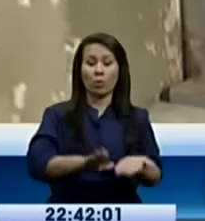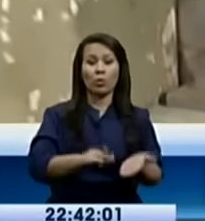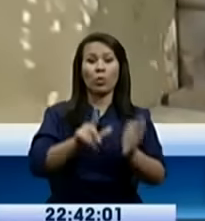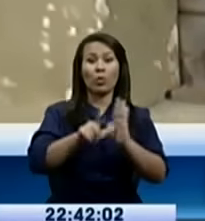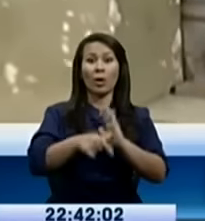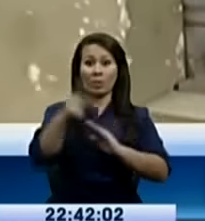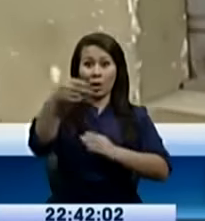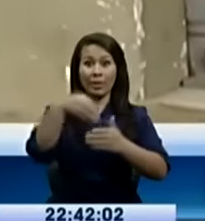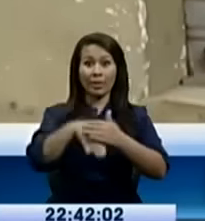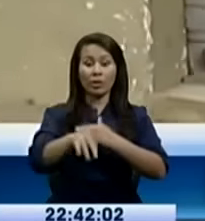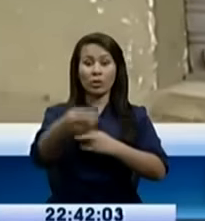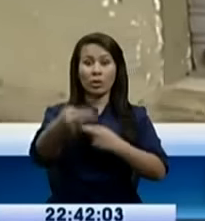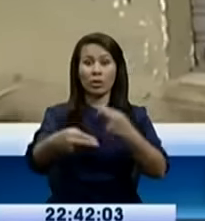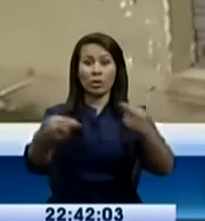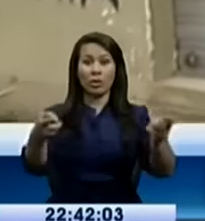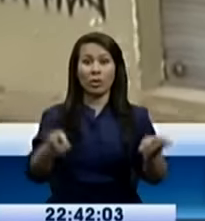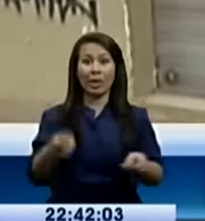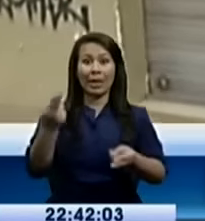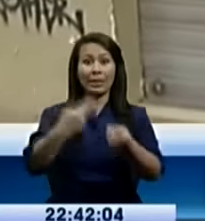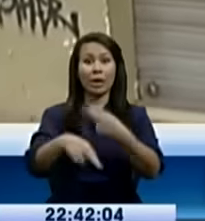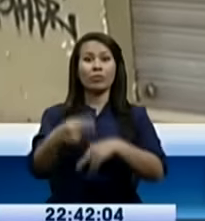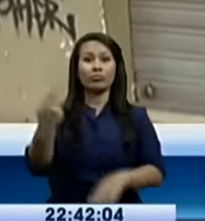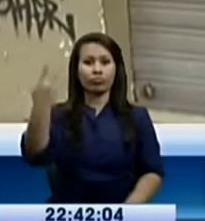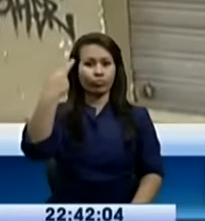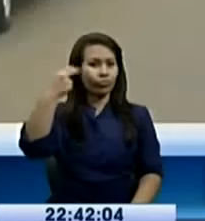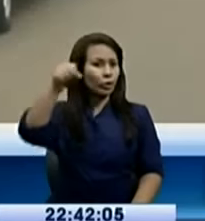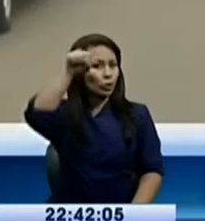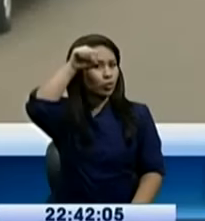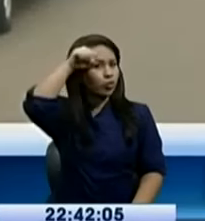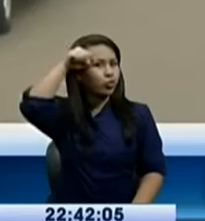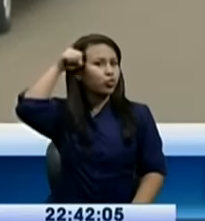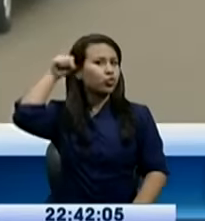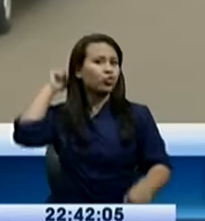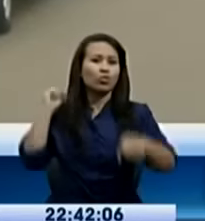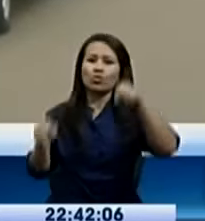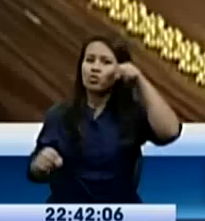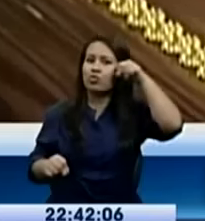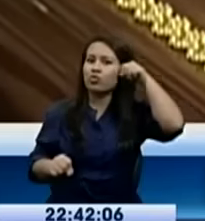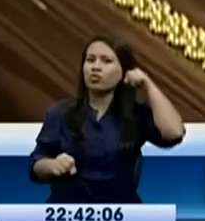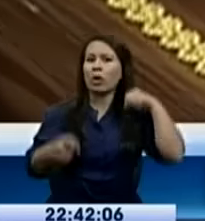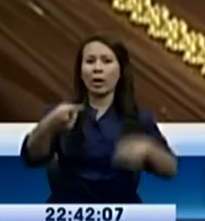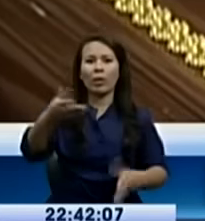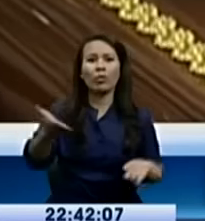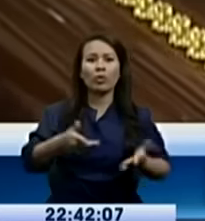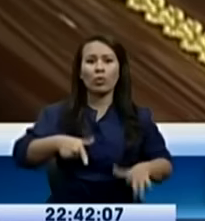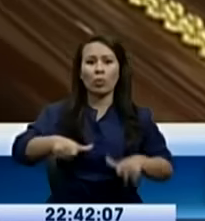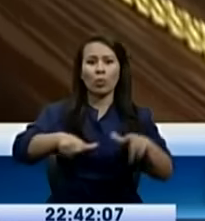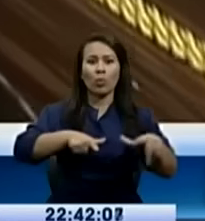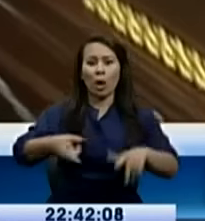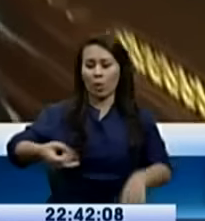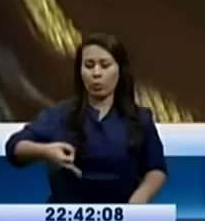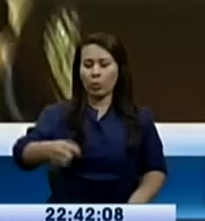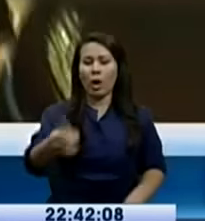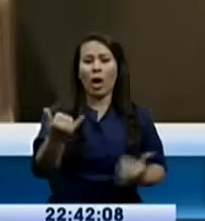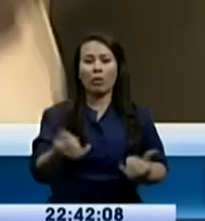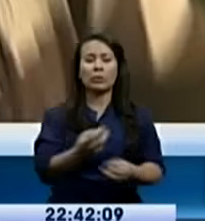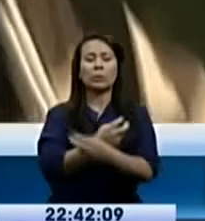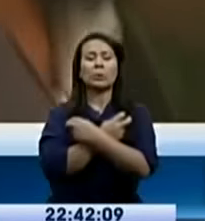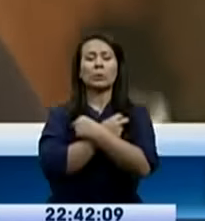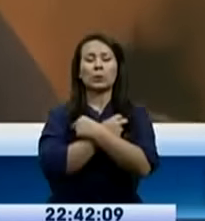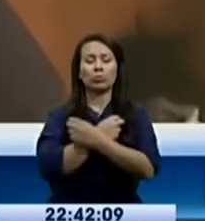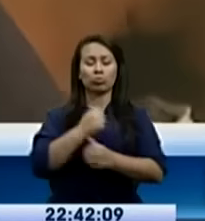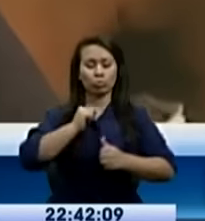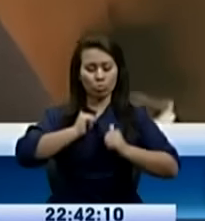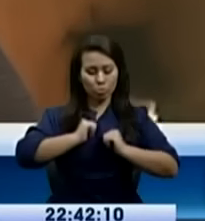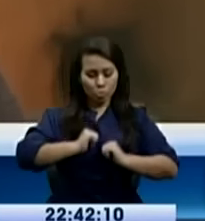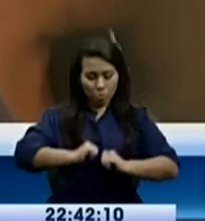atacado dentro de su negocio, una peluquería ubicada en los helechos en Durán. Hoy su cadáver es velado en medio de la